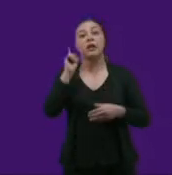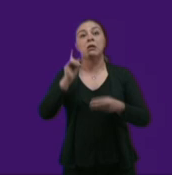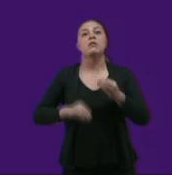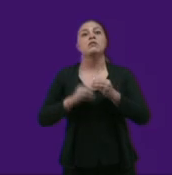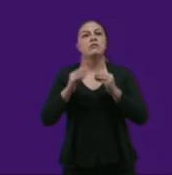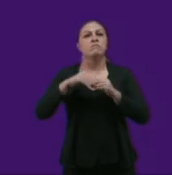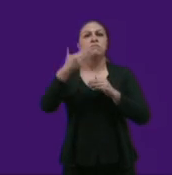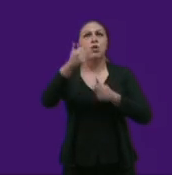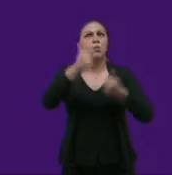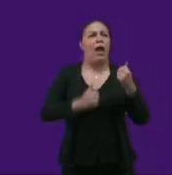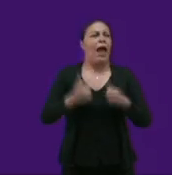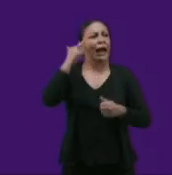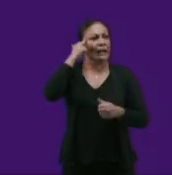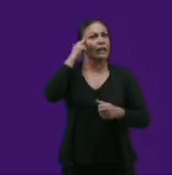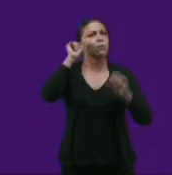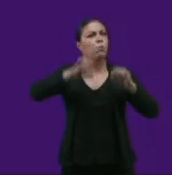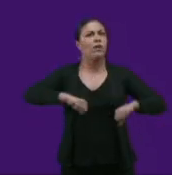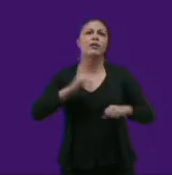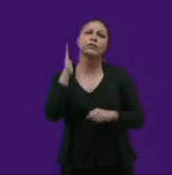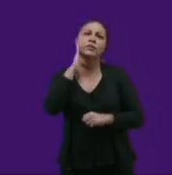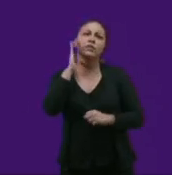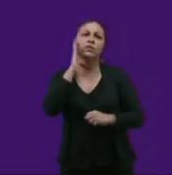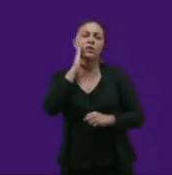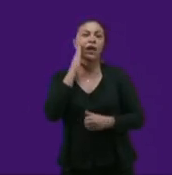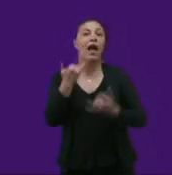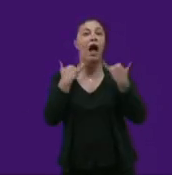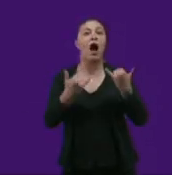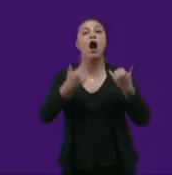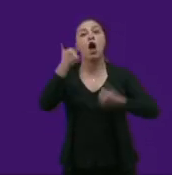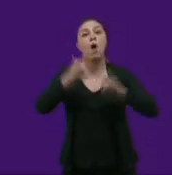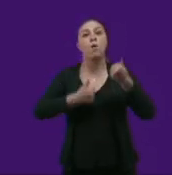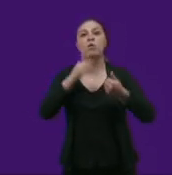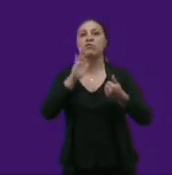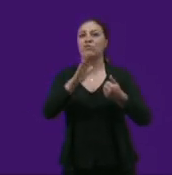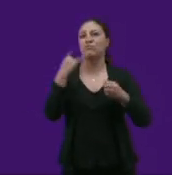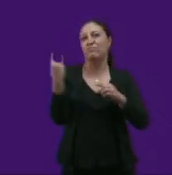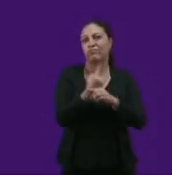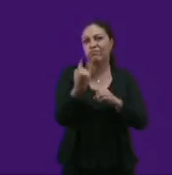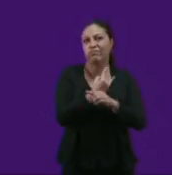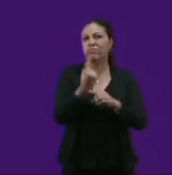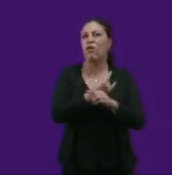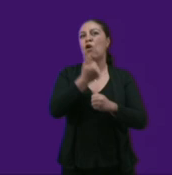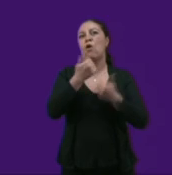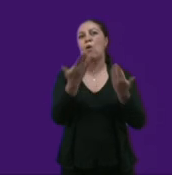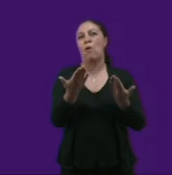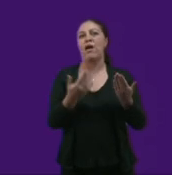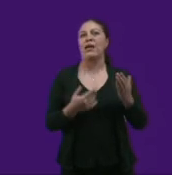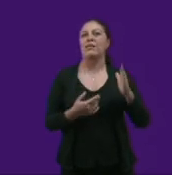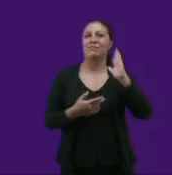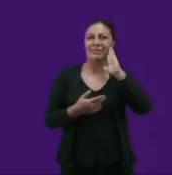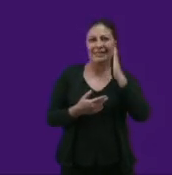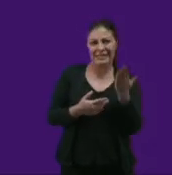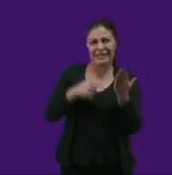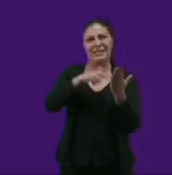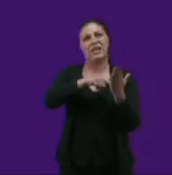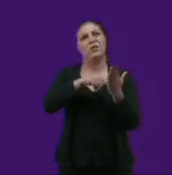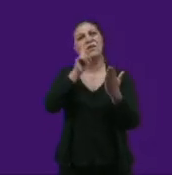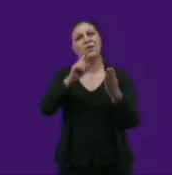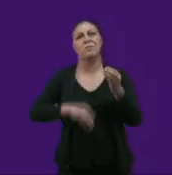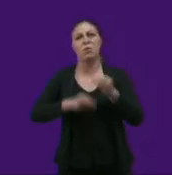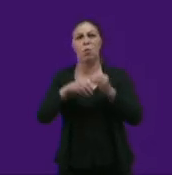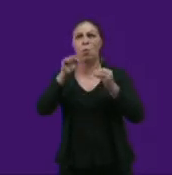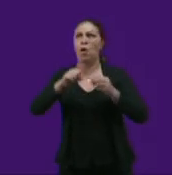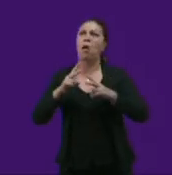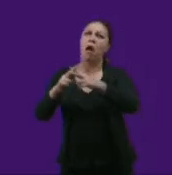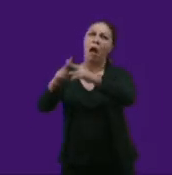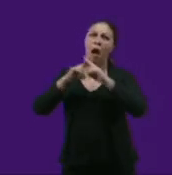teléfonos móviles y ahora nos estamos yendo al mundo offline, ¿no? A través de los dispositivos POS. Luego vimos toda una posibilidad de empezar a dar créditos a